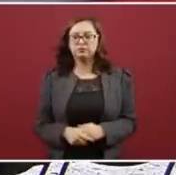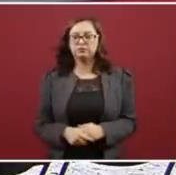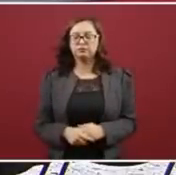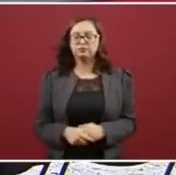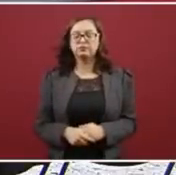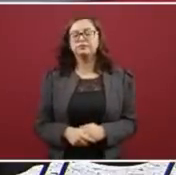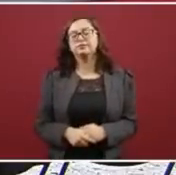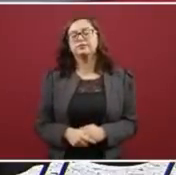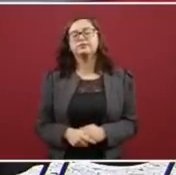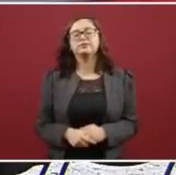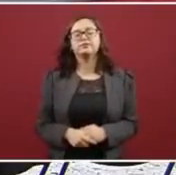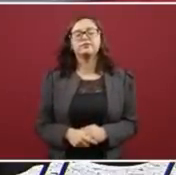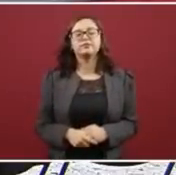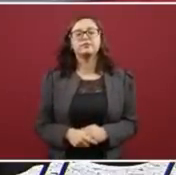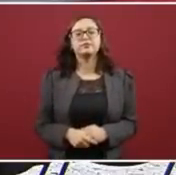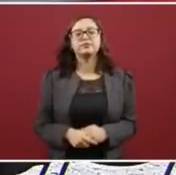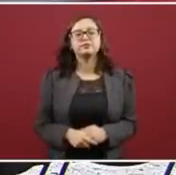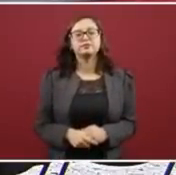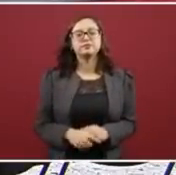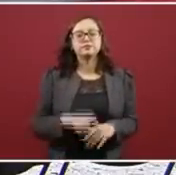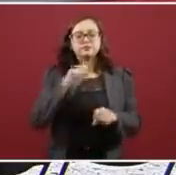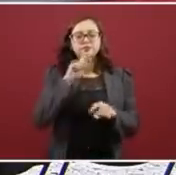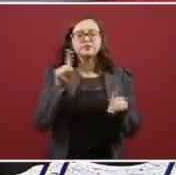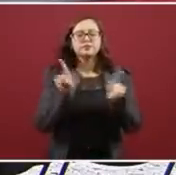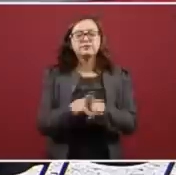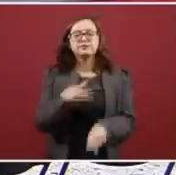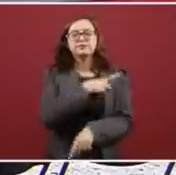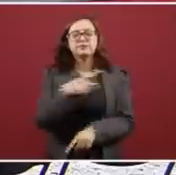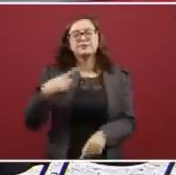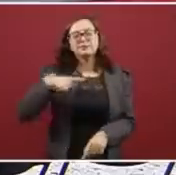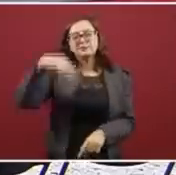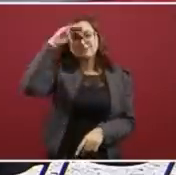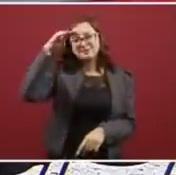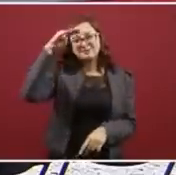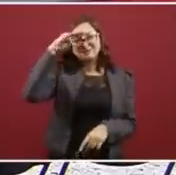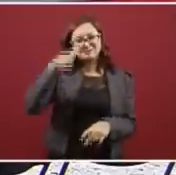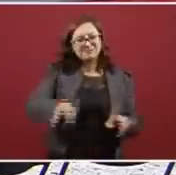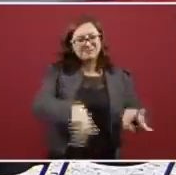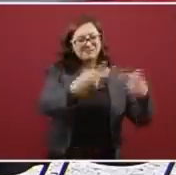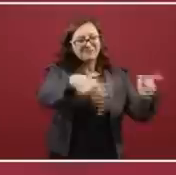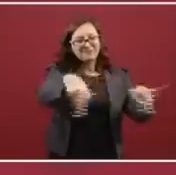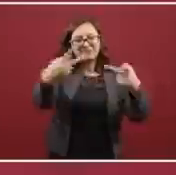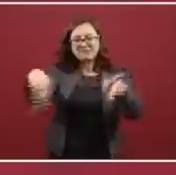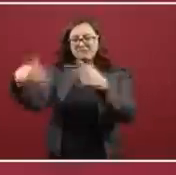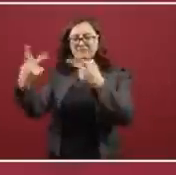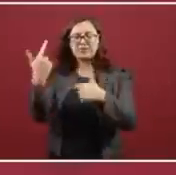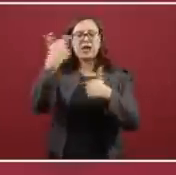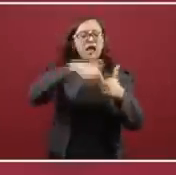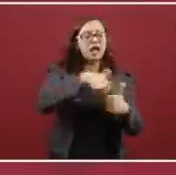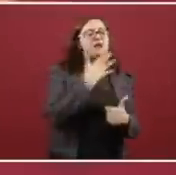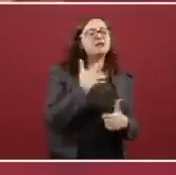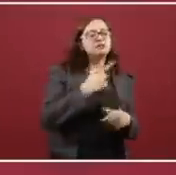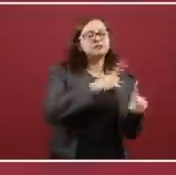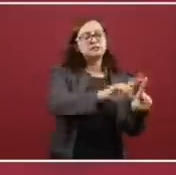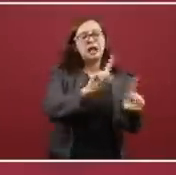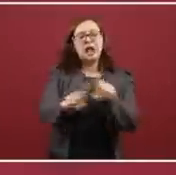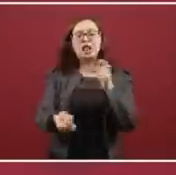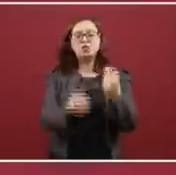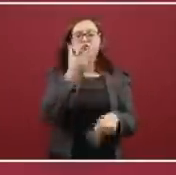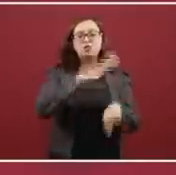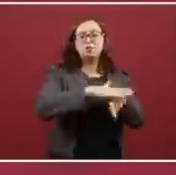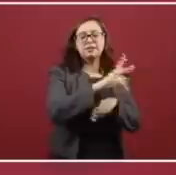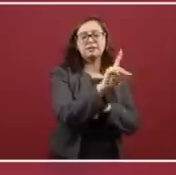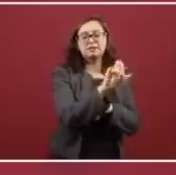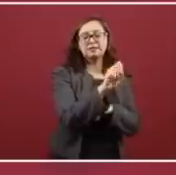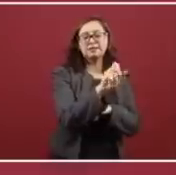porque también hay que tomar en cuenta que cada expendedor cada gasolinero vende distinta mezcla algunos venden más diesel